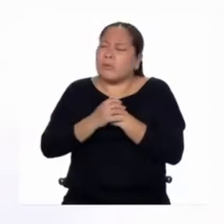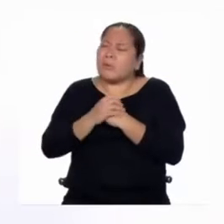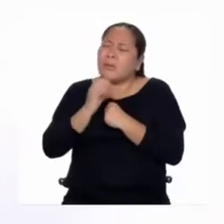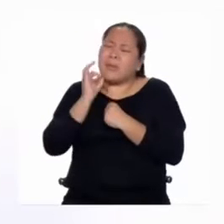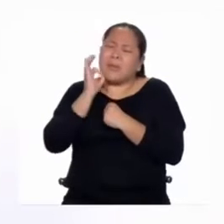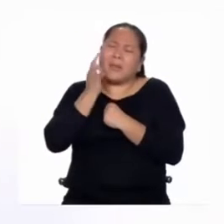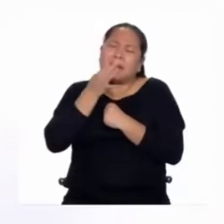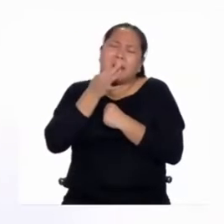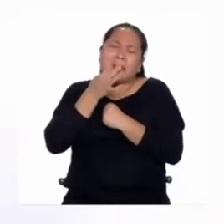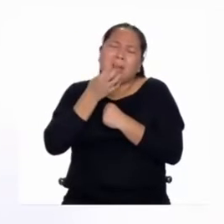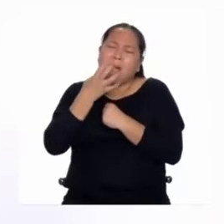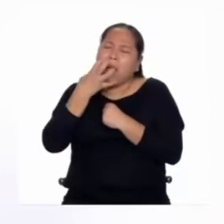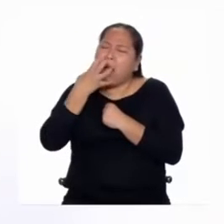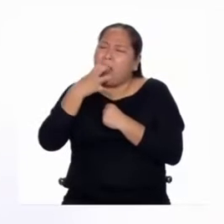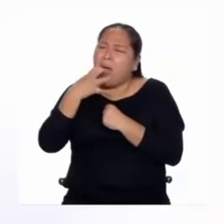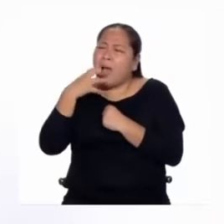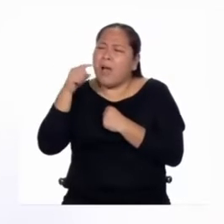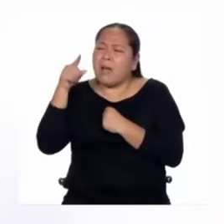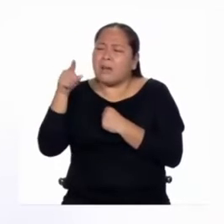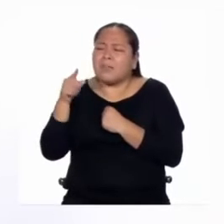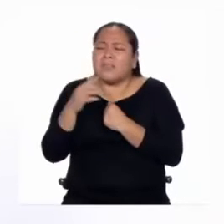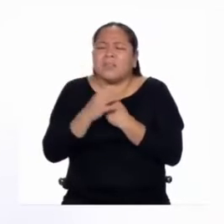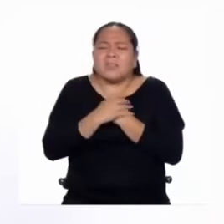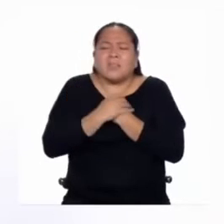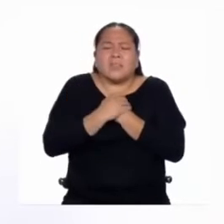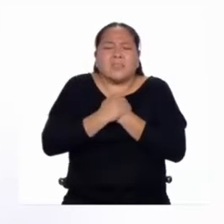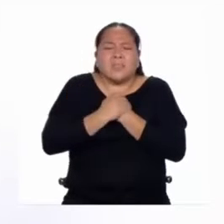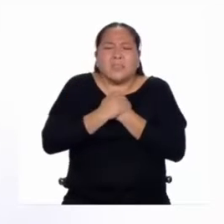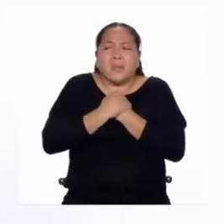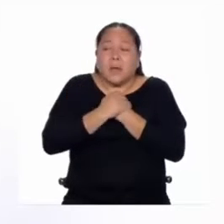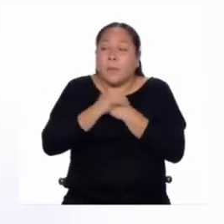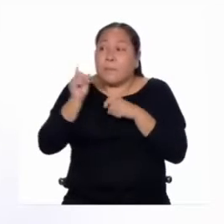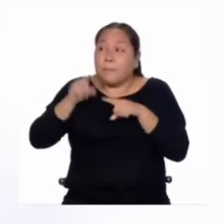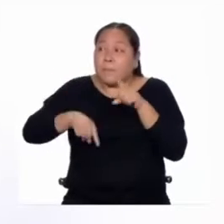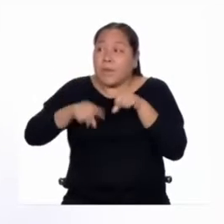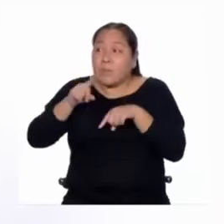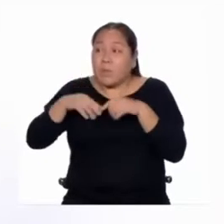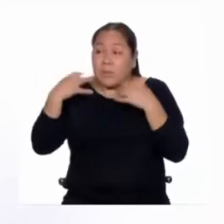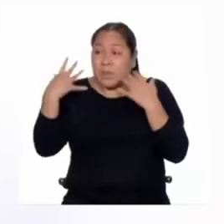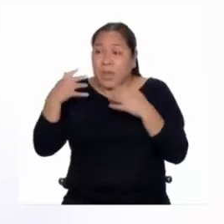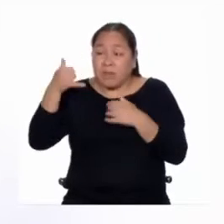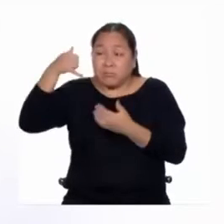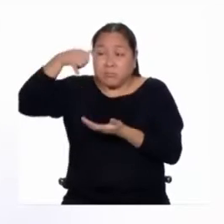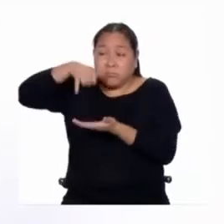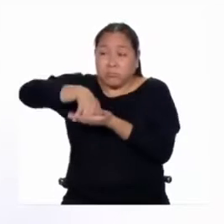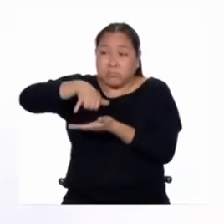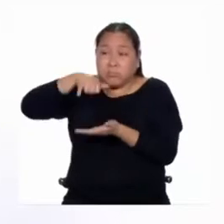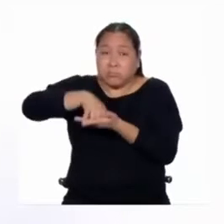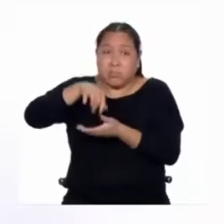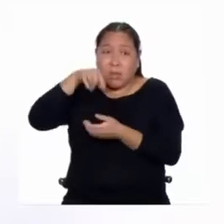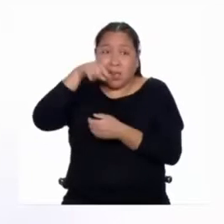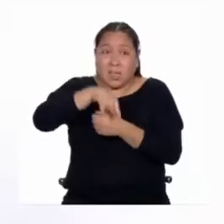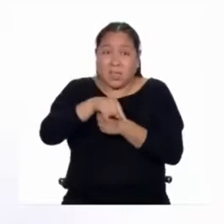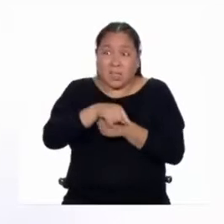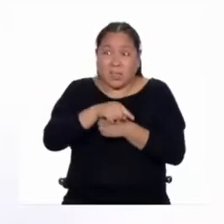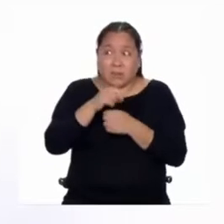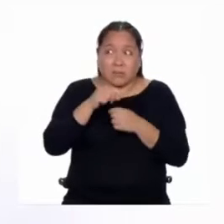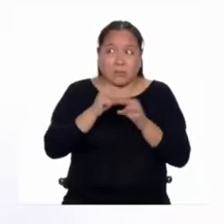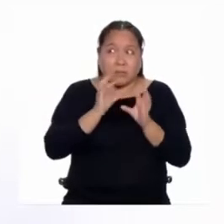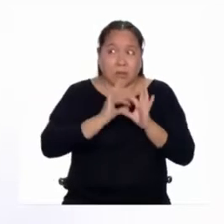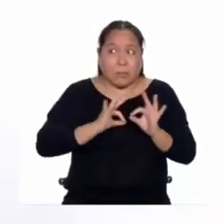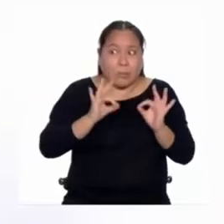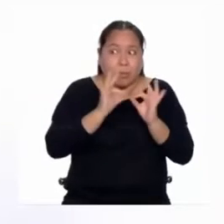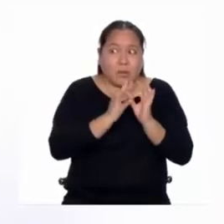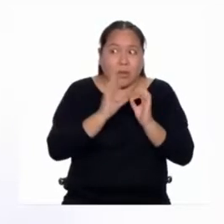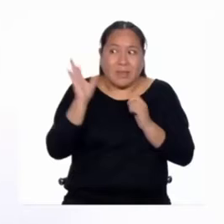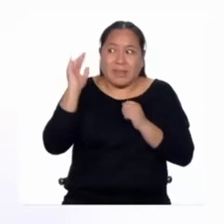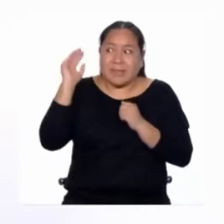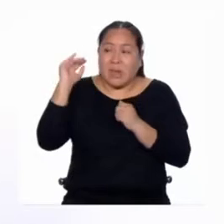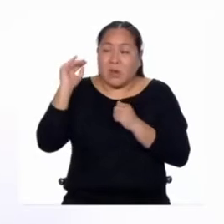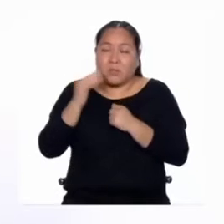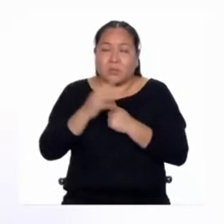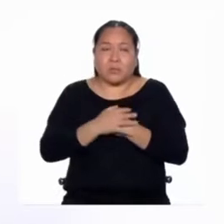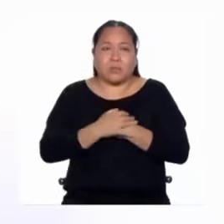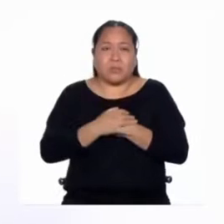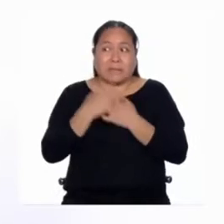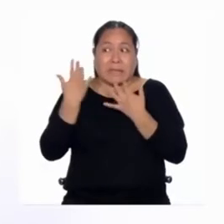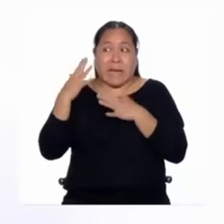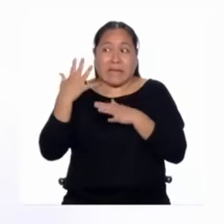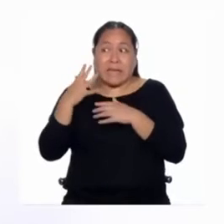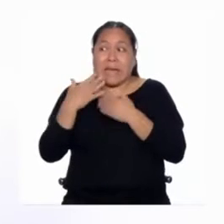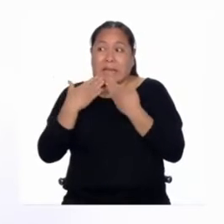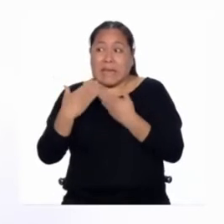rico, calorcito. Primo, ya te tengo que colgar porque estoy aquí en medio de algo muy importante. Nos vemos.